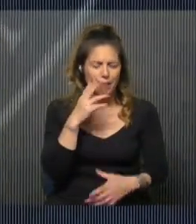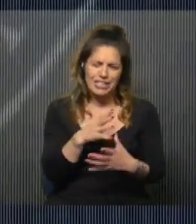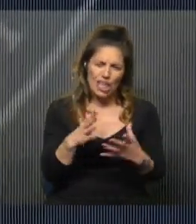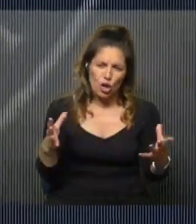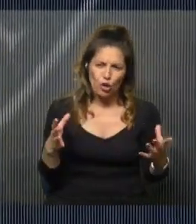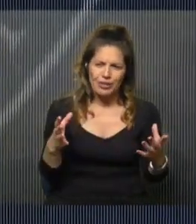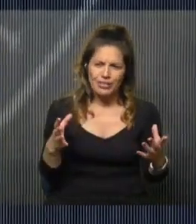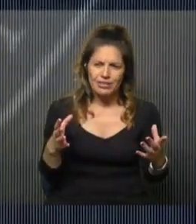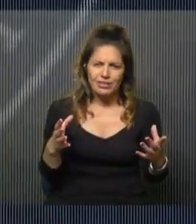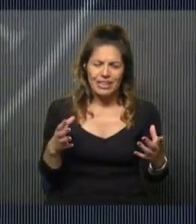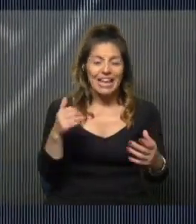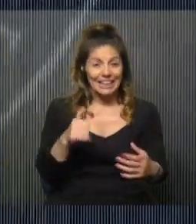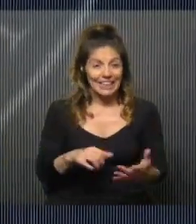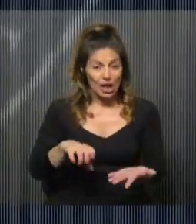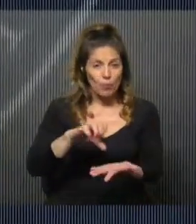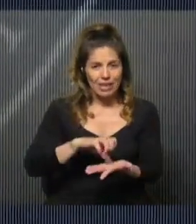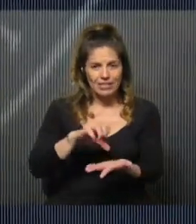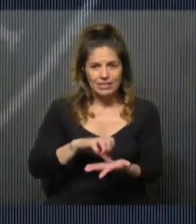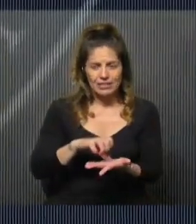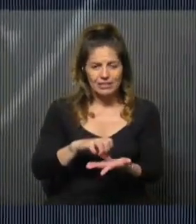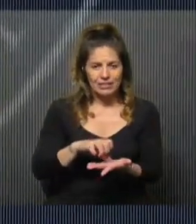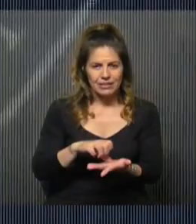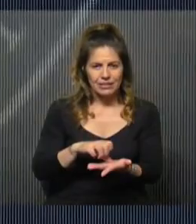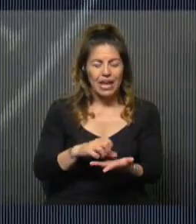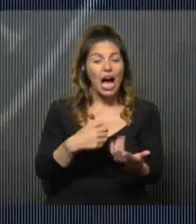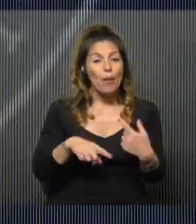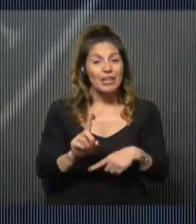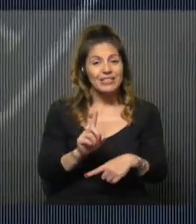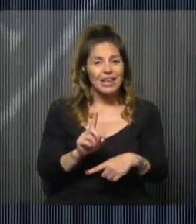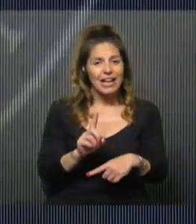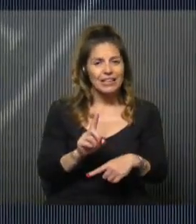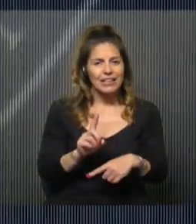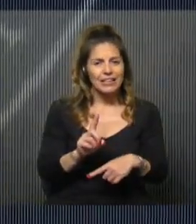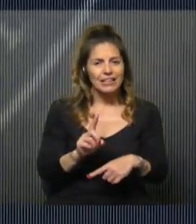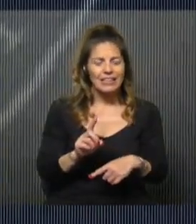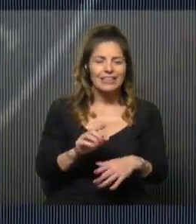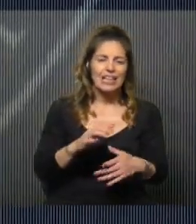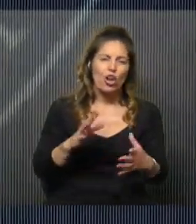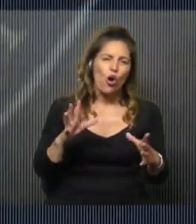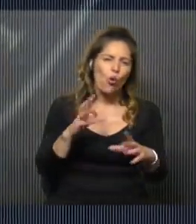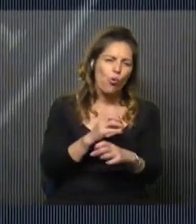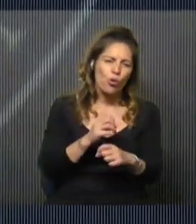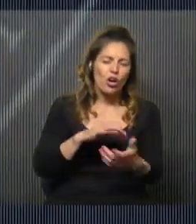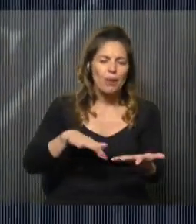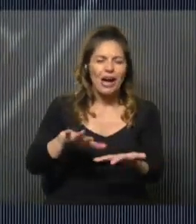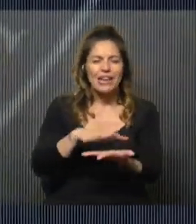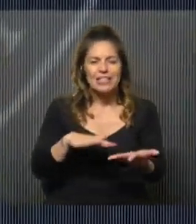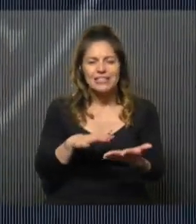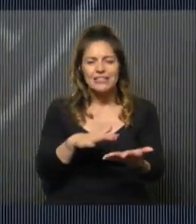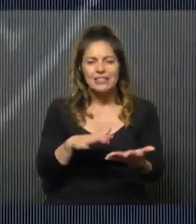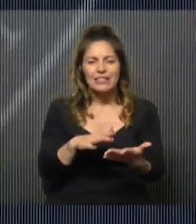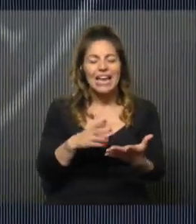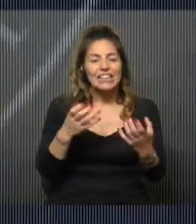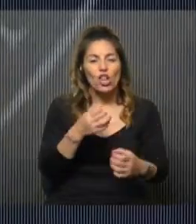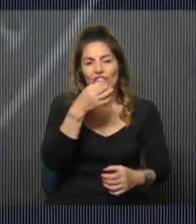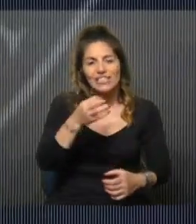enormes que tiene el país A pesar de lo sombrío que luce la situación quiero decirles